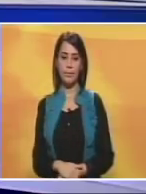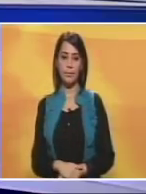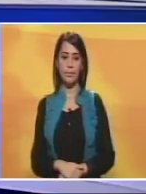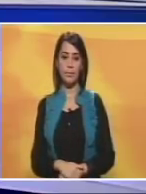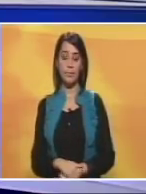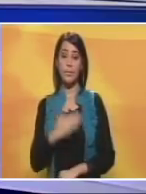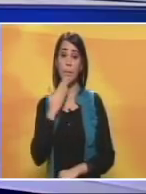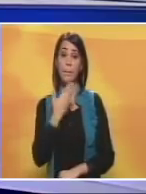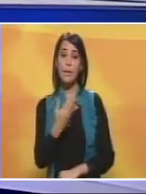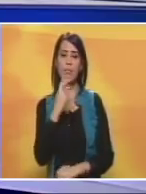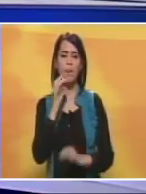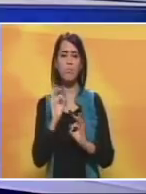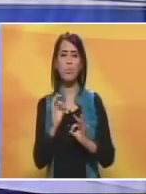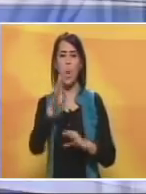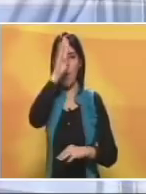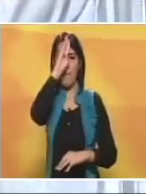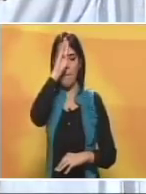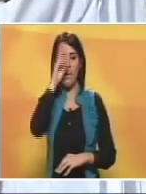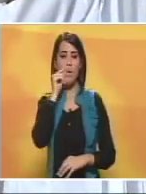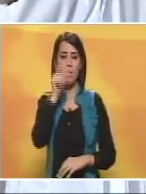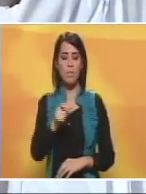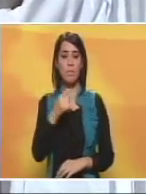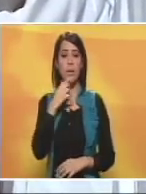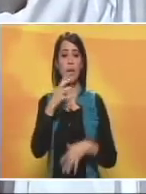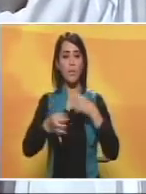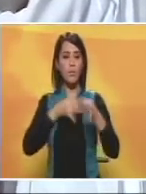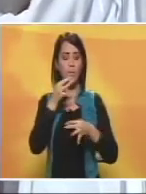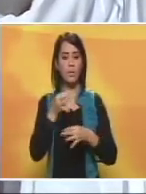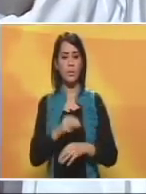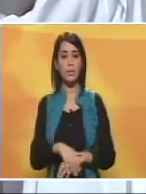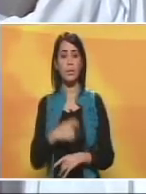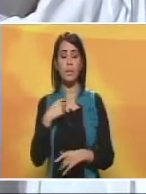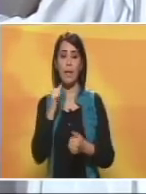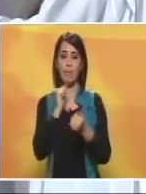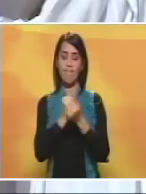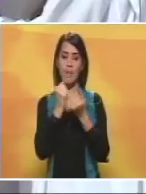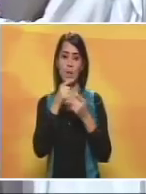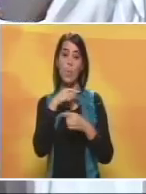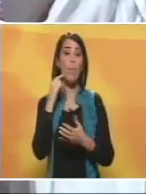su abolición. Papa Francisco declara inadmisible la pena de